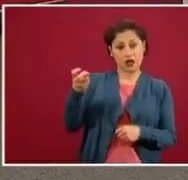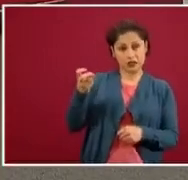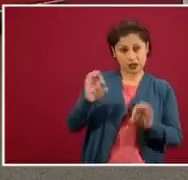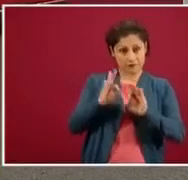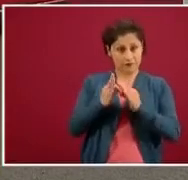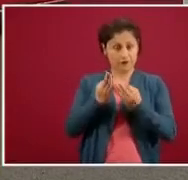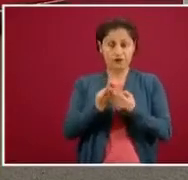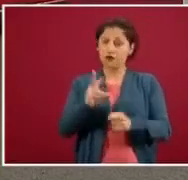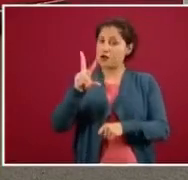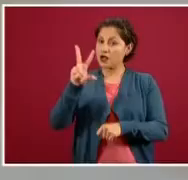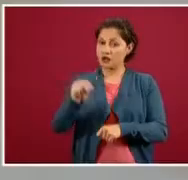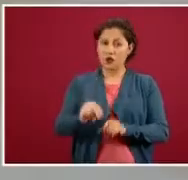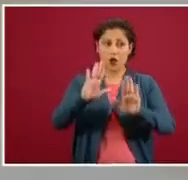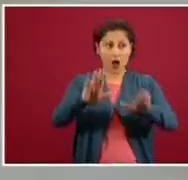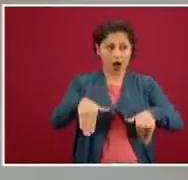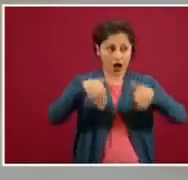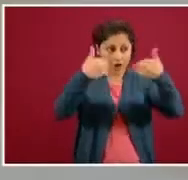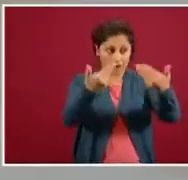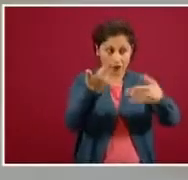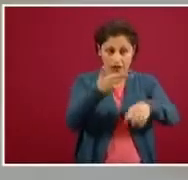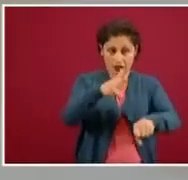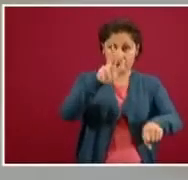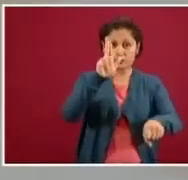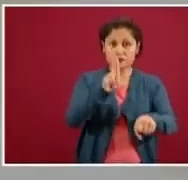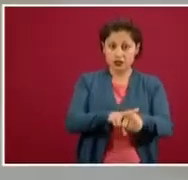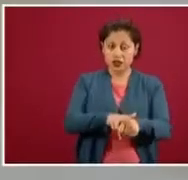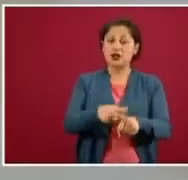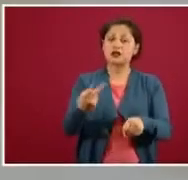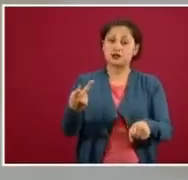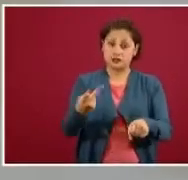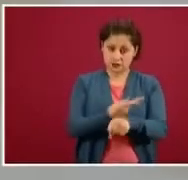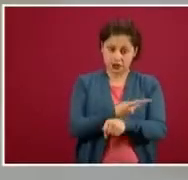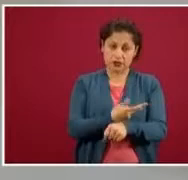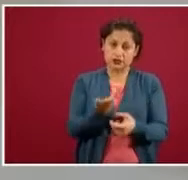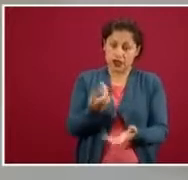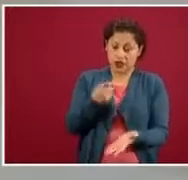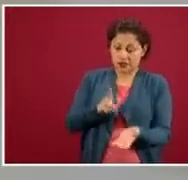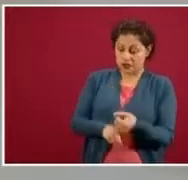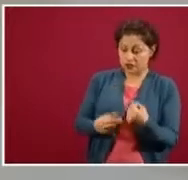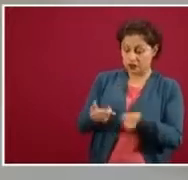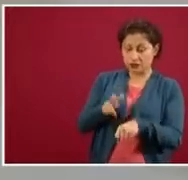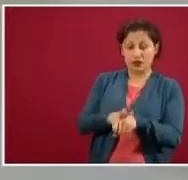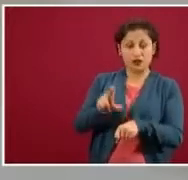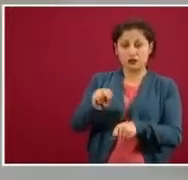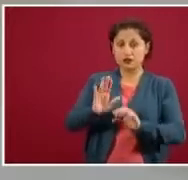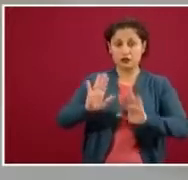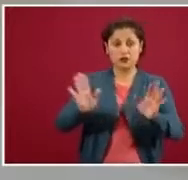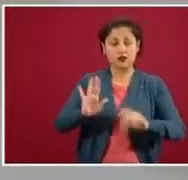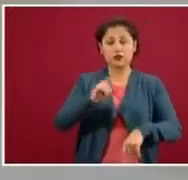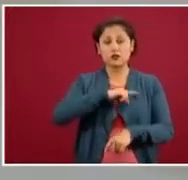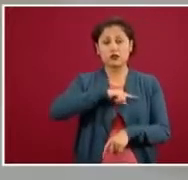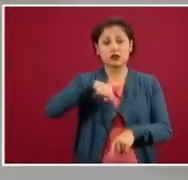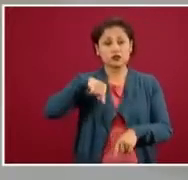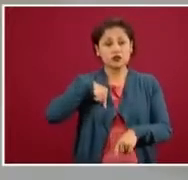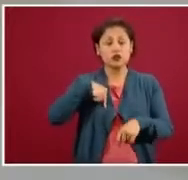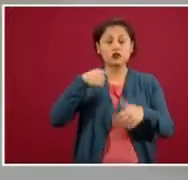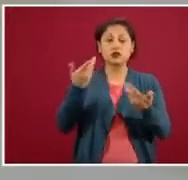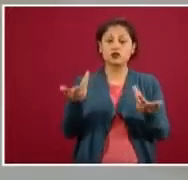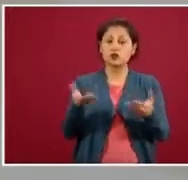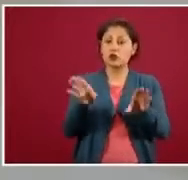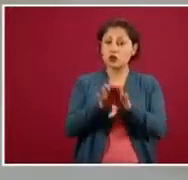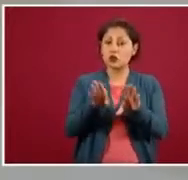esto no ocurre afuera de los hospitales, ha ocurrido en la vía pública, ha ocurrido en el transporte. Hemos dejado en claro, no hay ningún plan